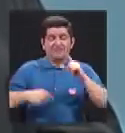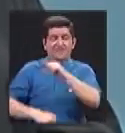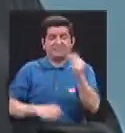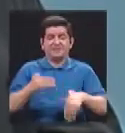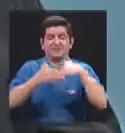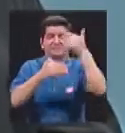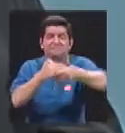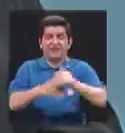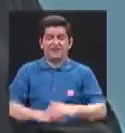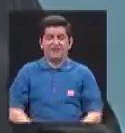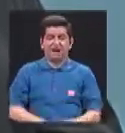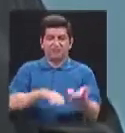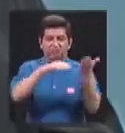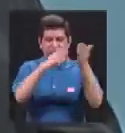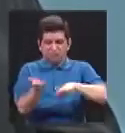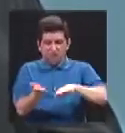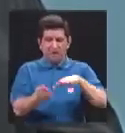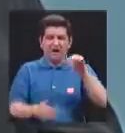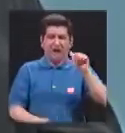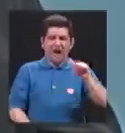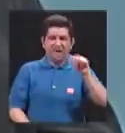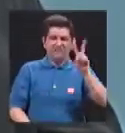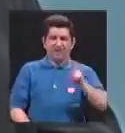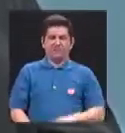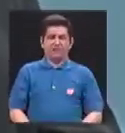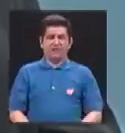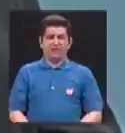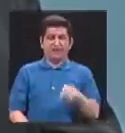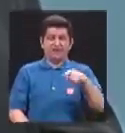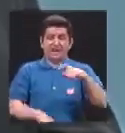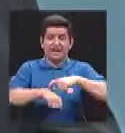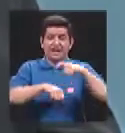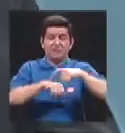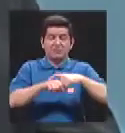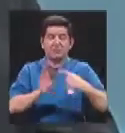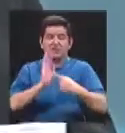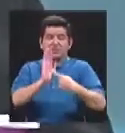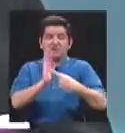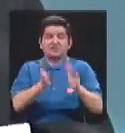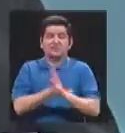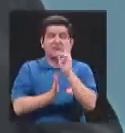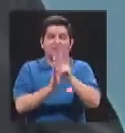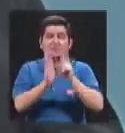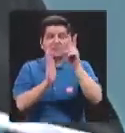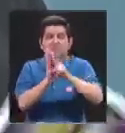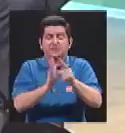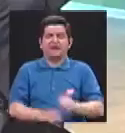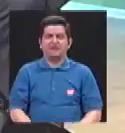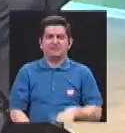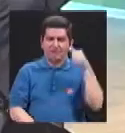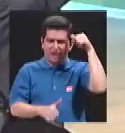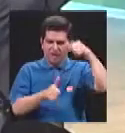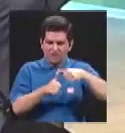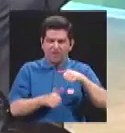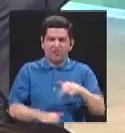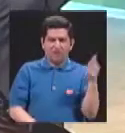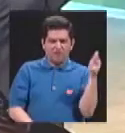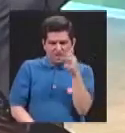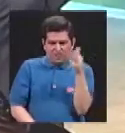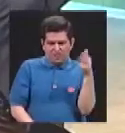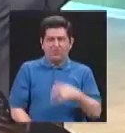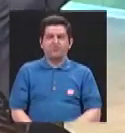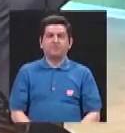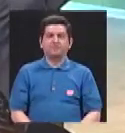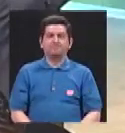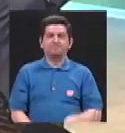es. Una semana después fallece don Álvaro en pleno estreno del documental. Bueno, entonces, recordémoslo en imágenes